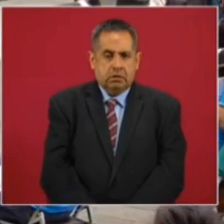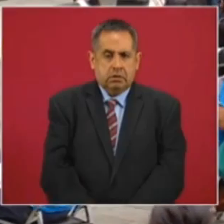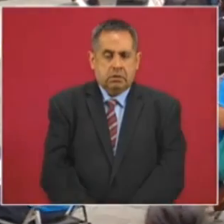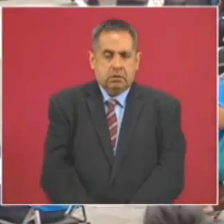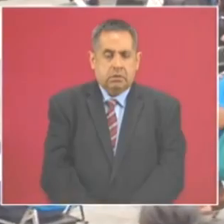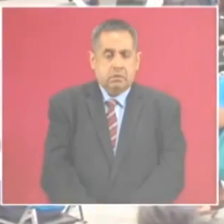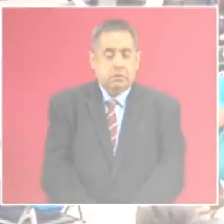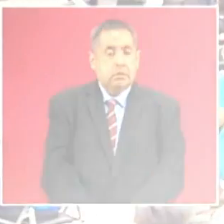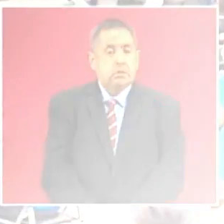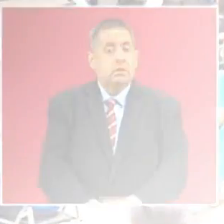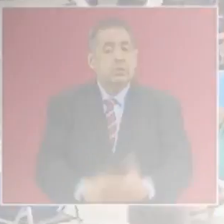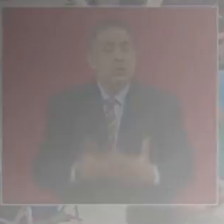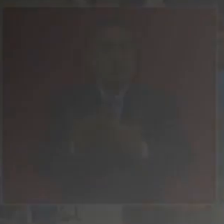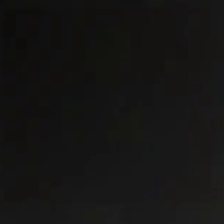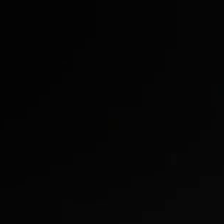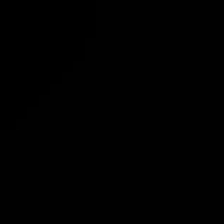le solicitamos ocupar sus lugares